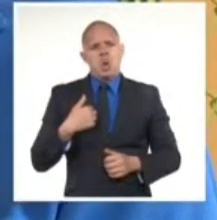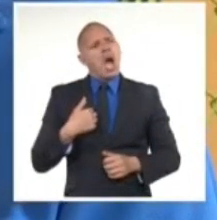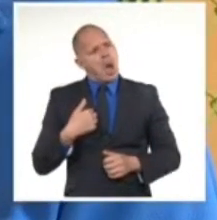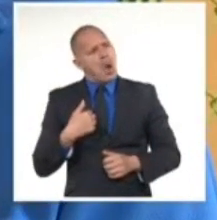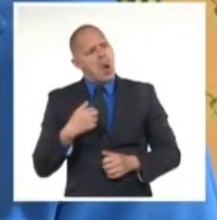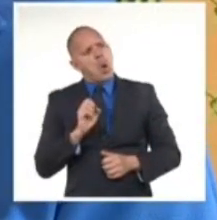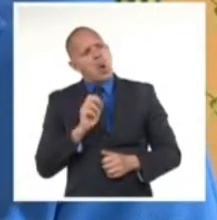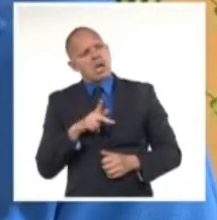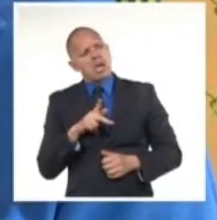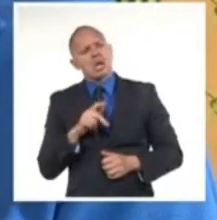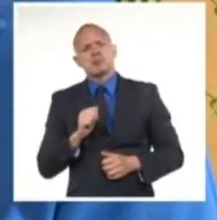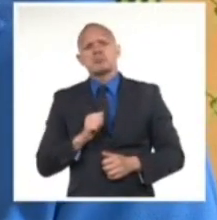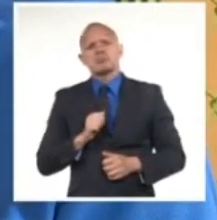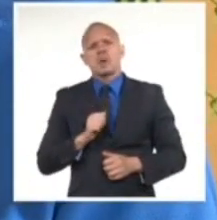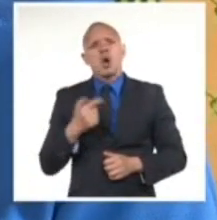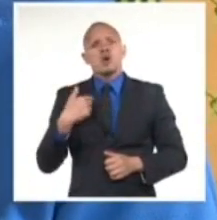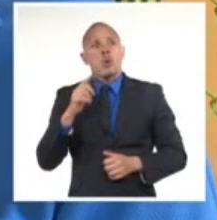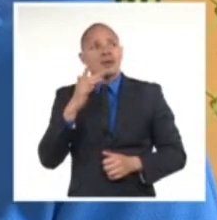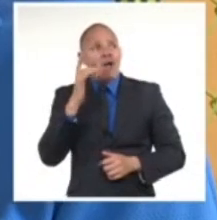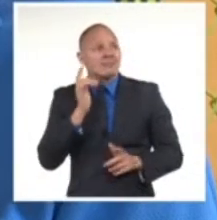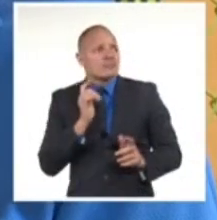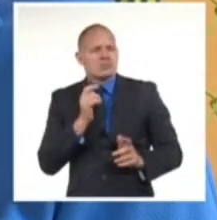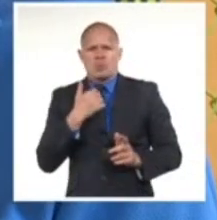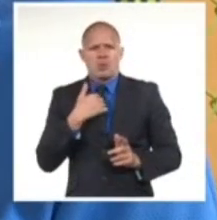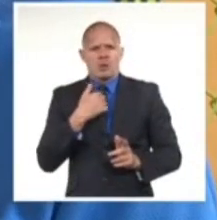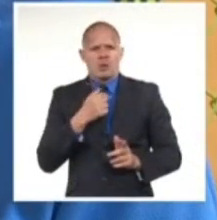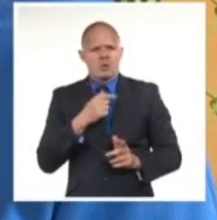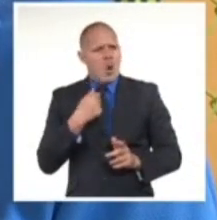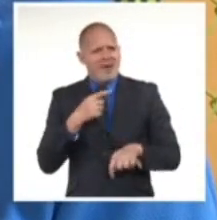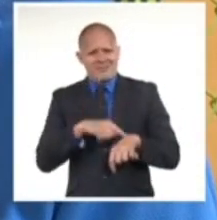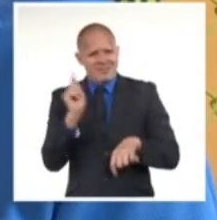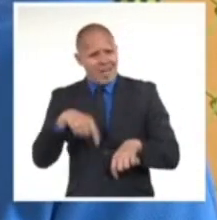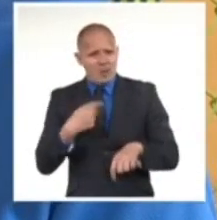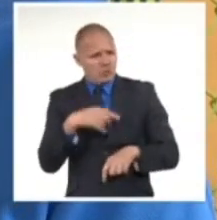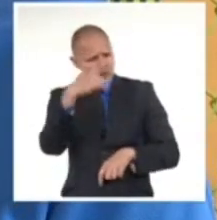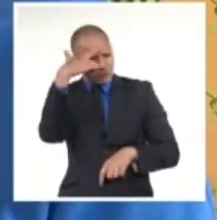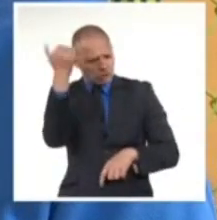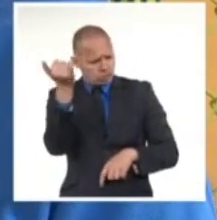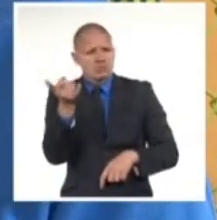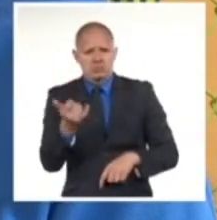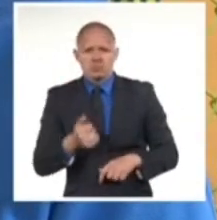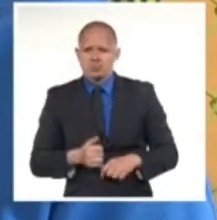trabajo decirle que sí a Fidel. Le di un sí rotundo